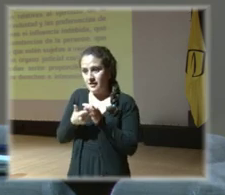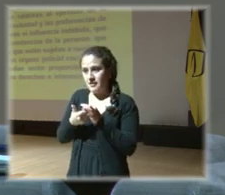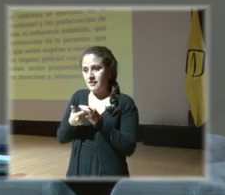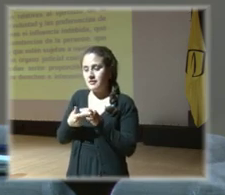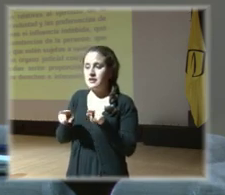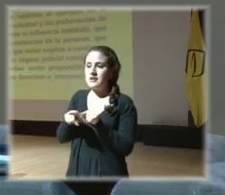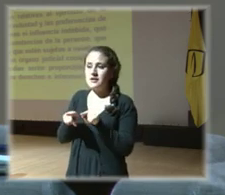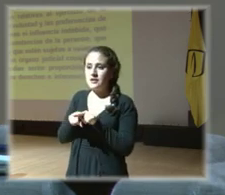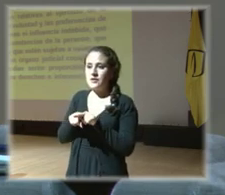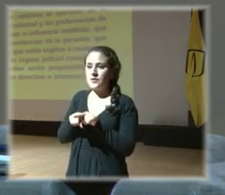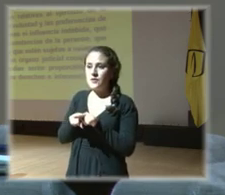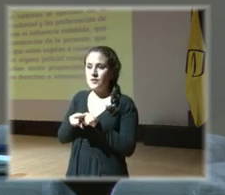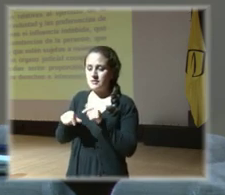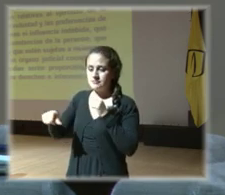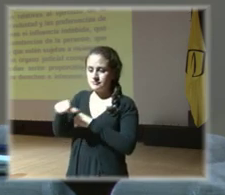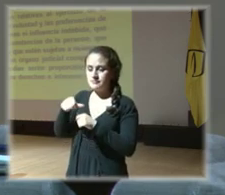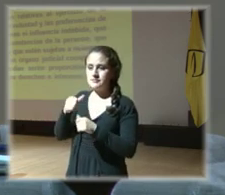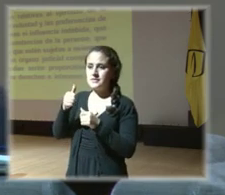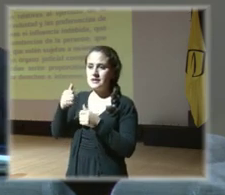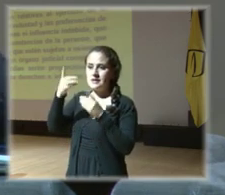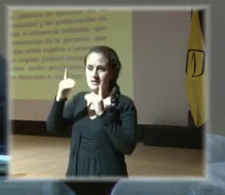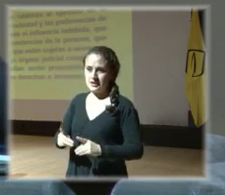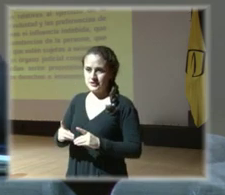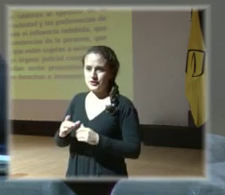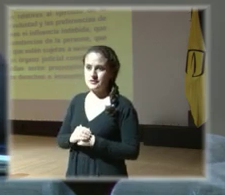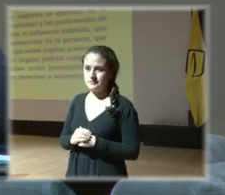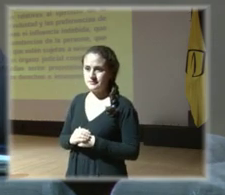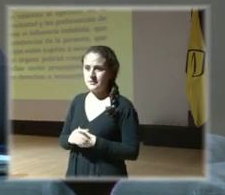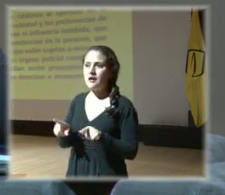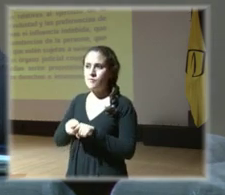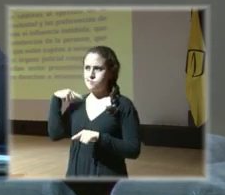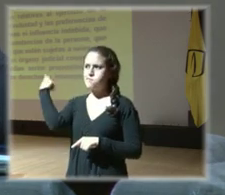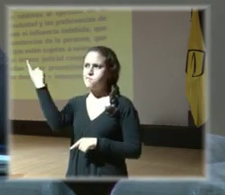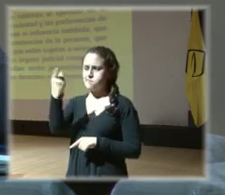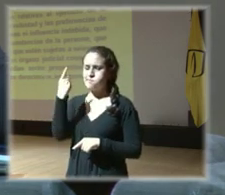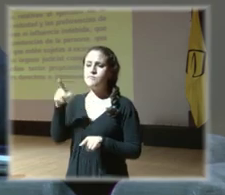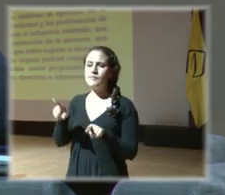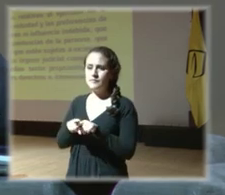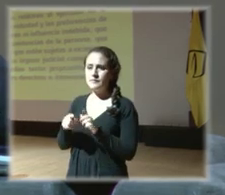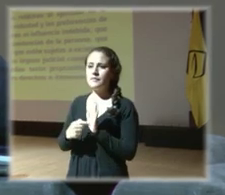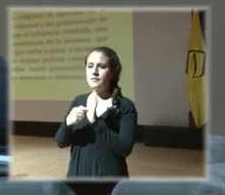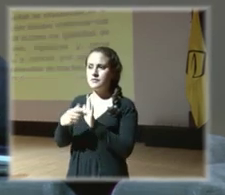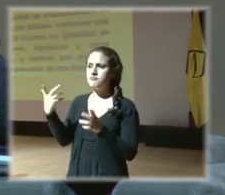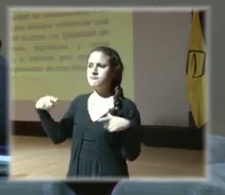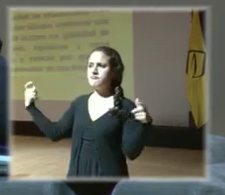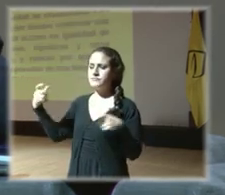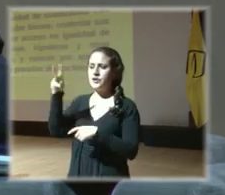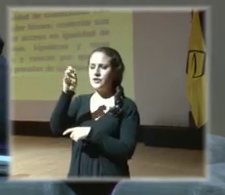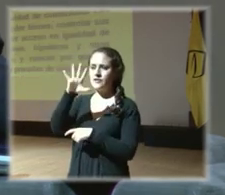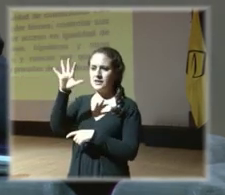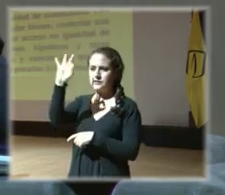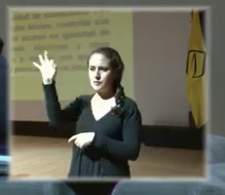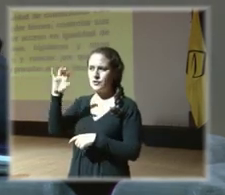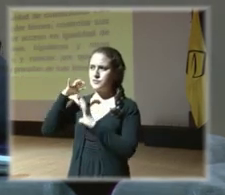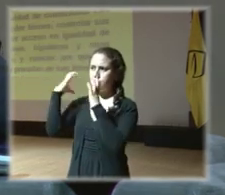curatela, sustitución de la toma de decisiones. Ese es el modelo que está imperando en el 95% de los países del